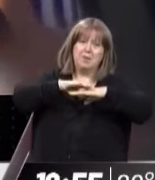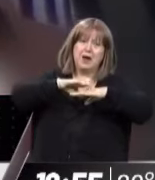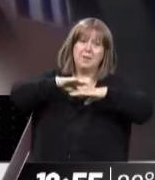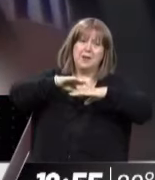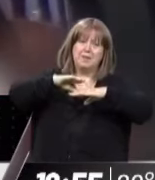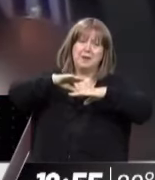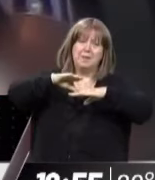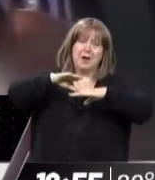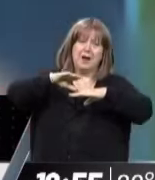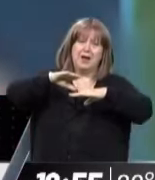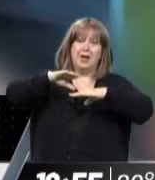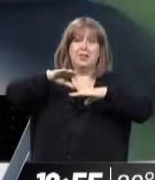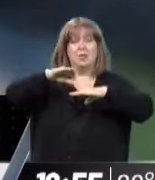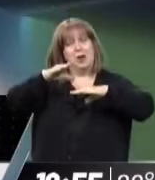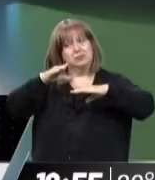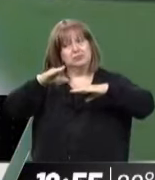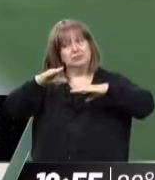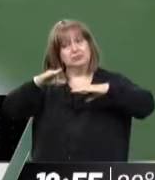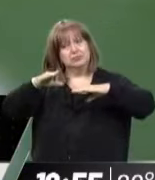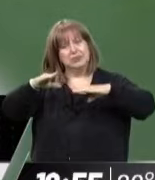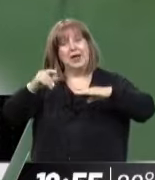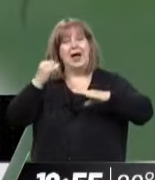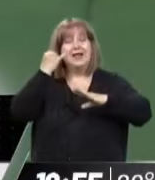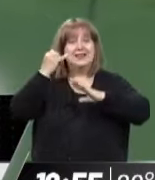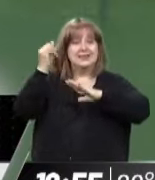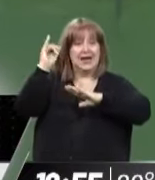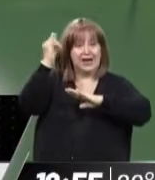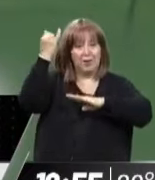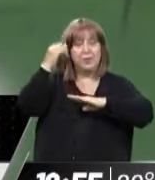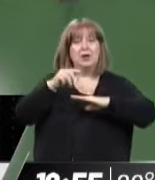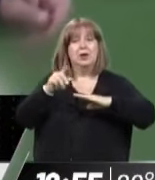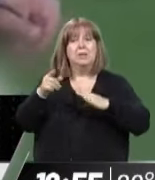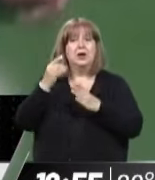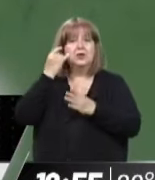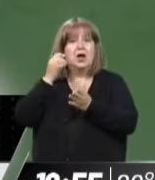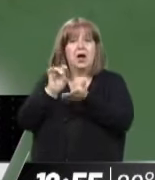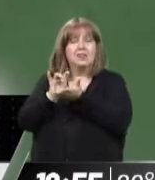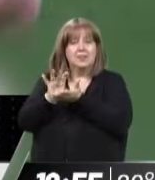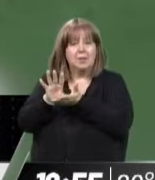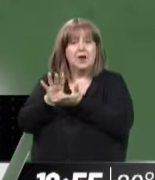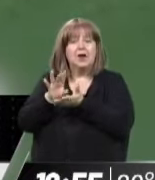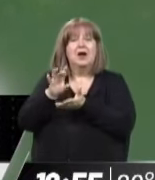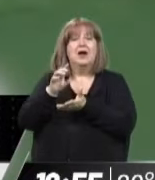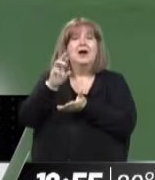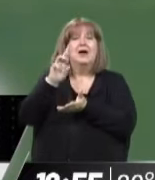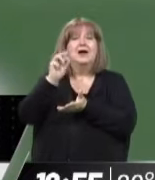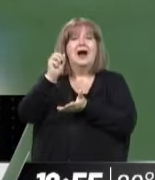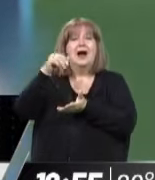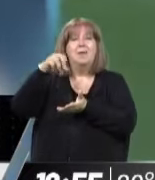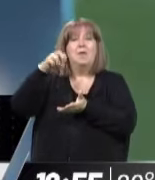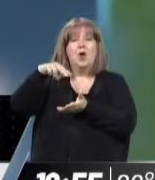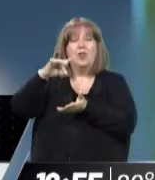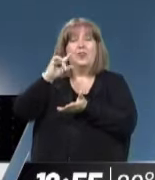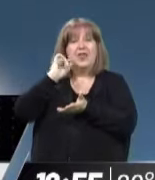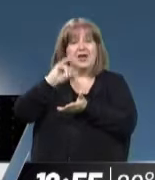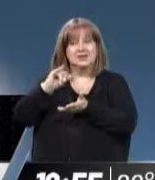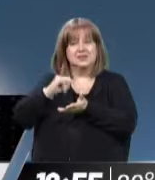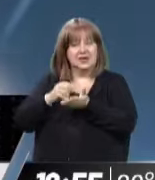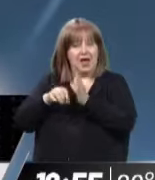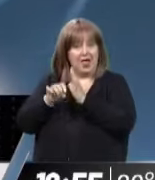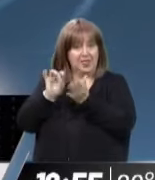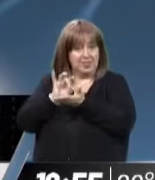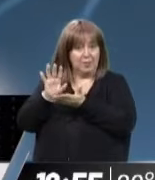con ciertas turbulencias. Pero había salido campeón. Había salido campeón, pero también había echado un técnico histórico como Ramón Díaz. Es decir, tenía turbulencias. Y este hombre,